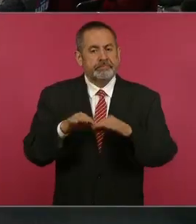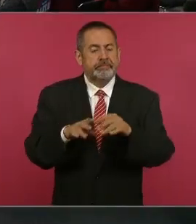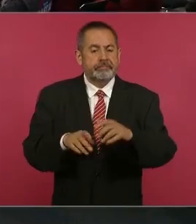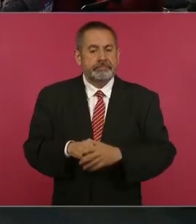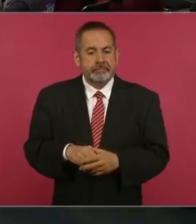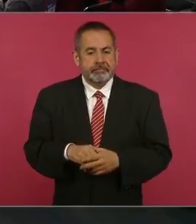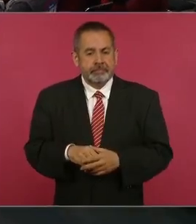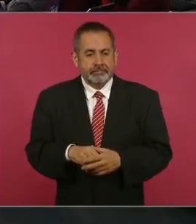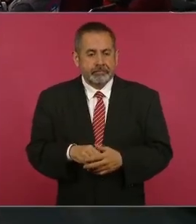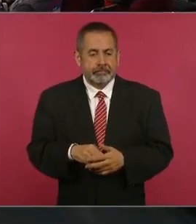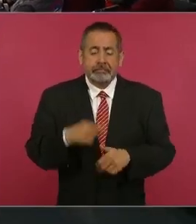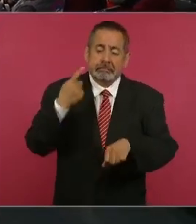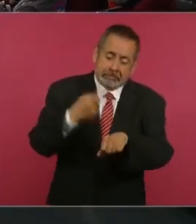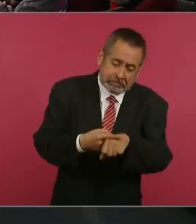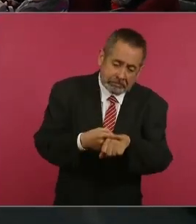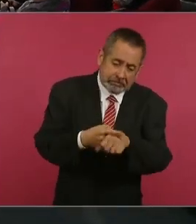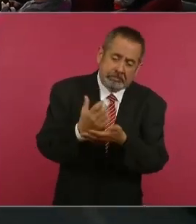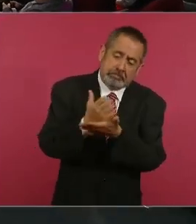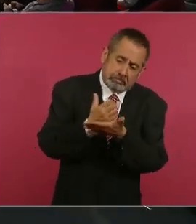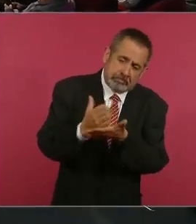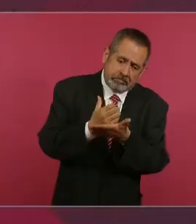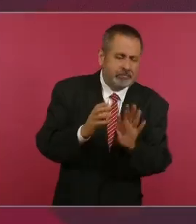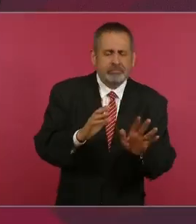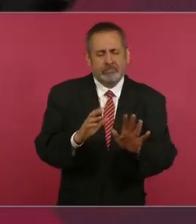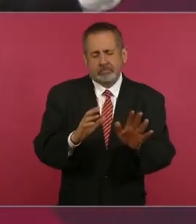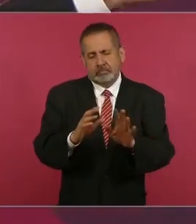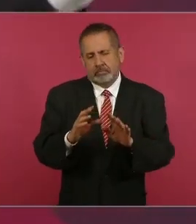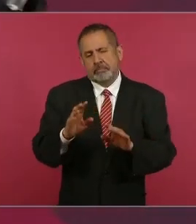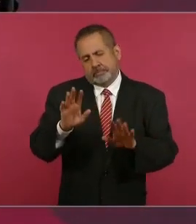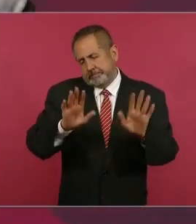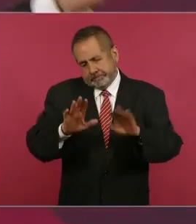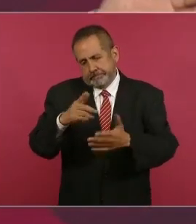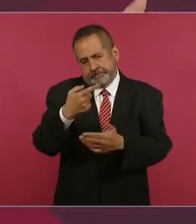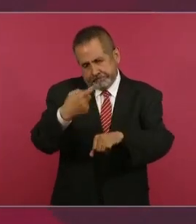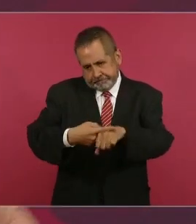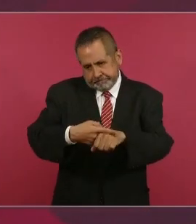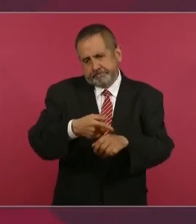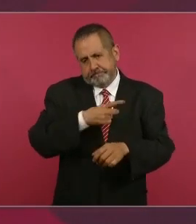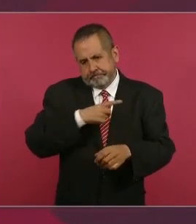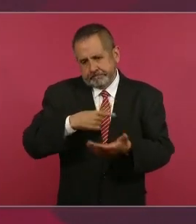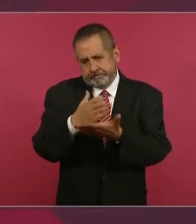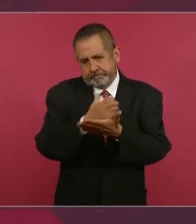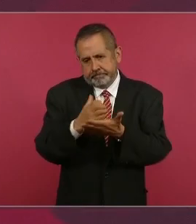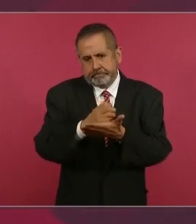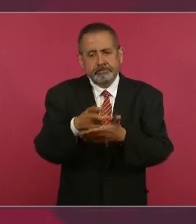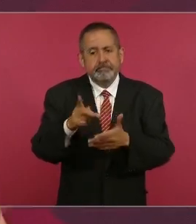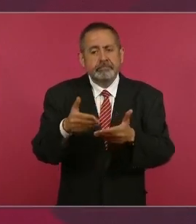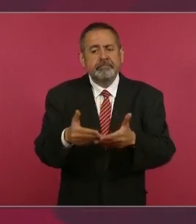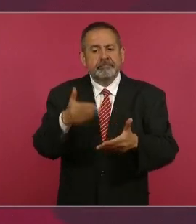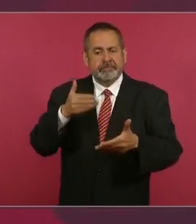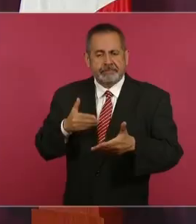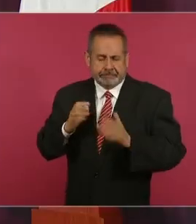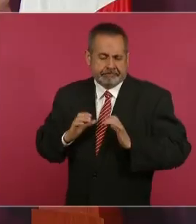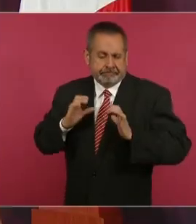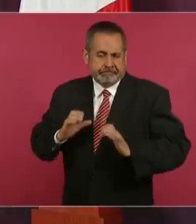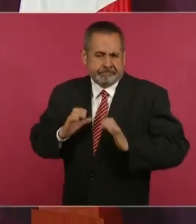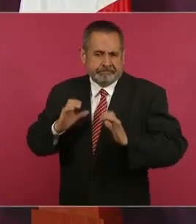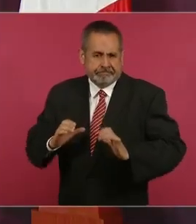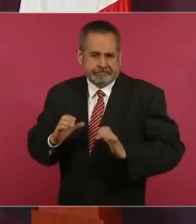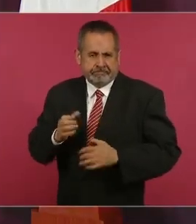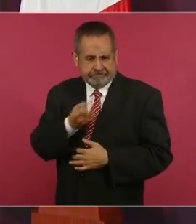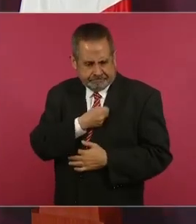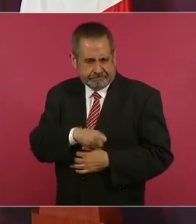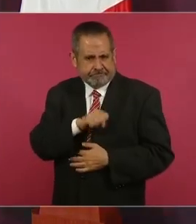no curarnos. Claro que ya cuando uno está enfermo hay que curarse, pero lo mejor es no